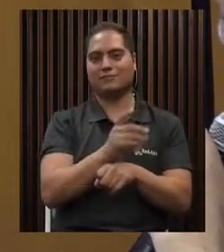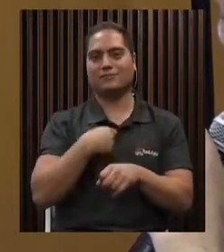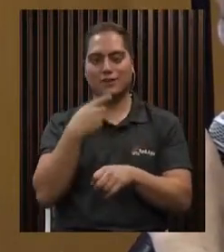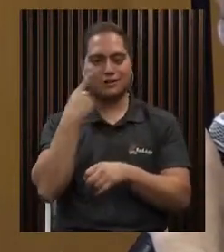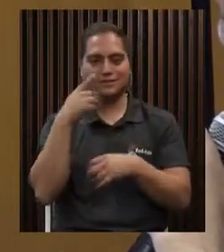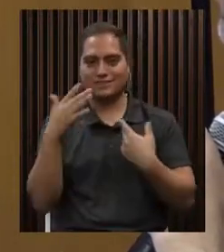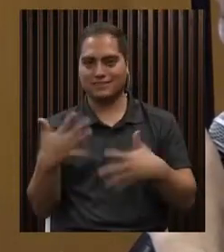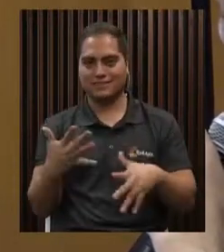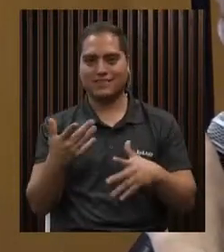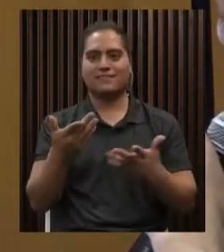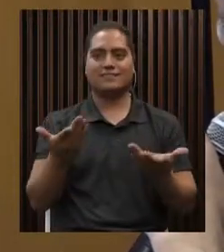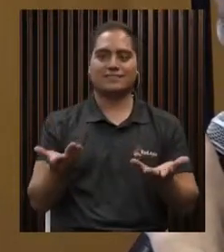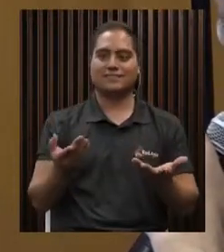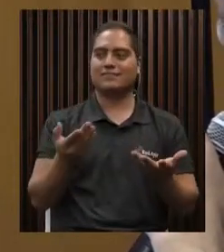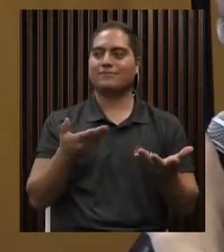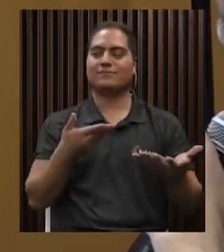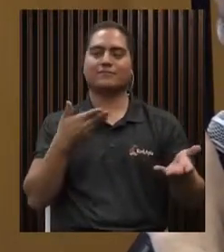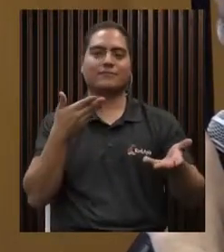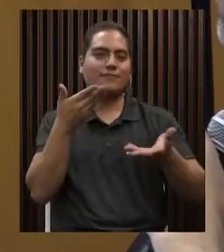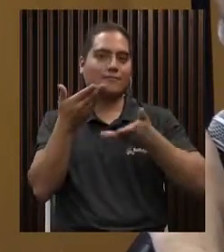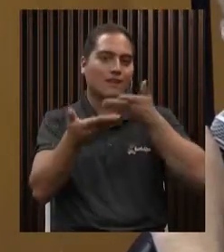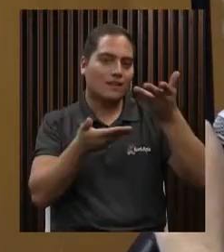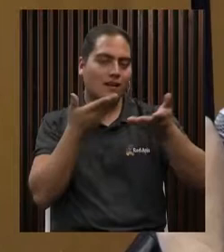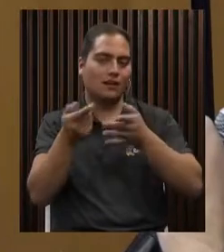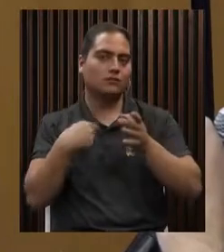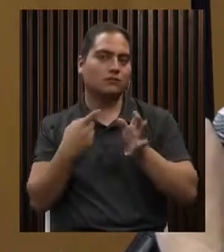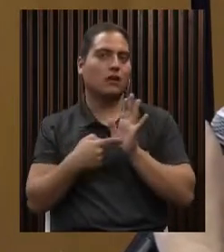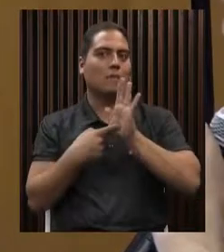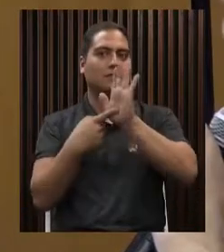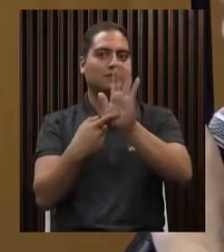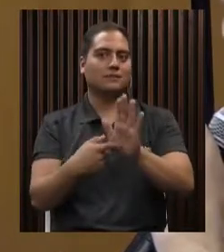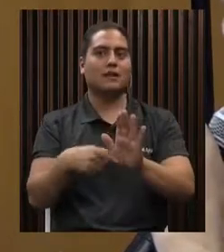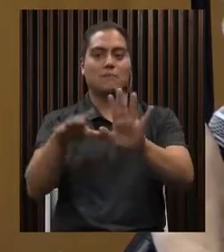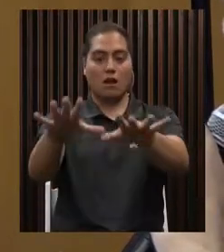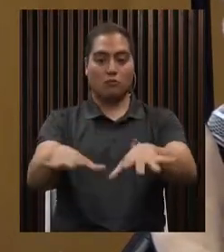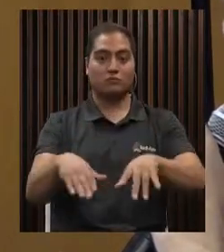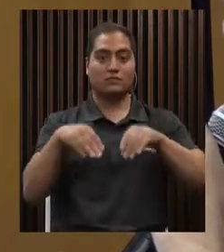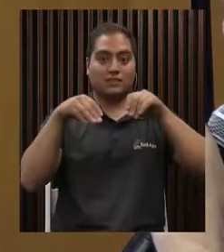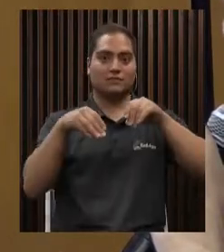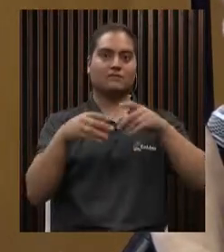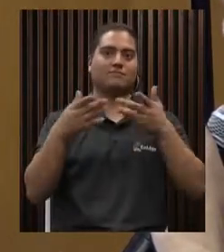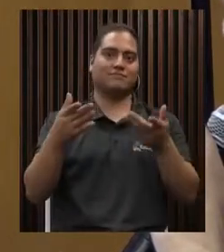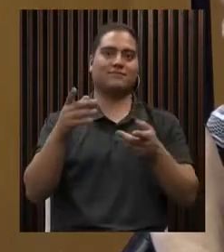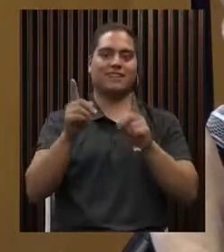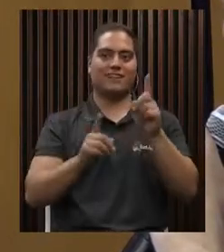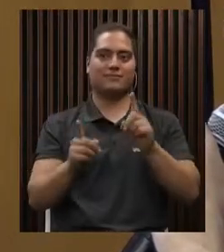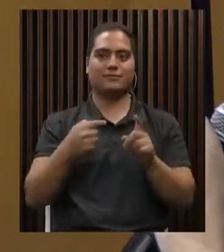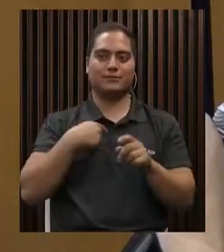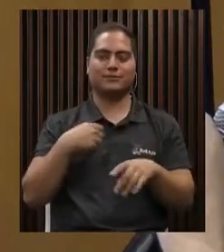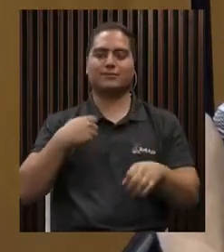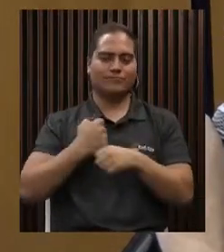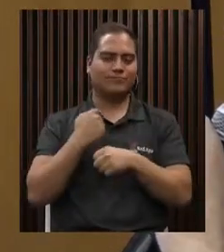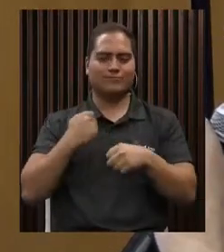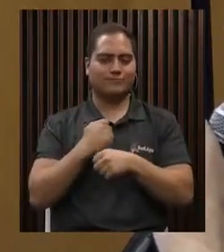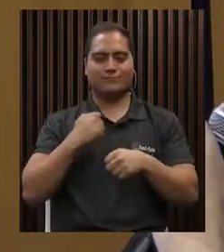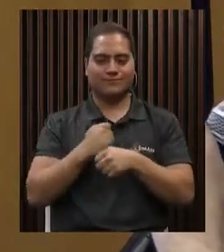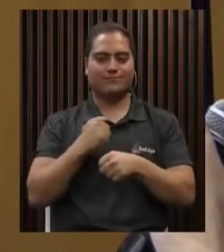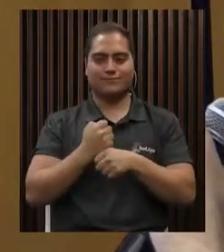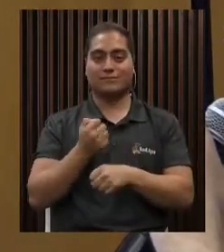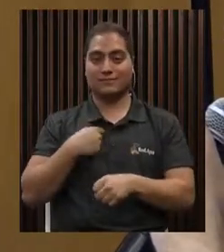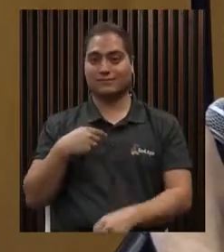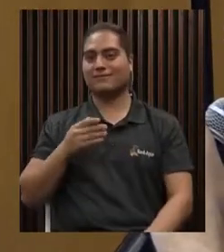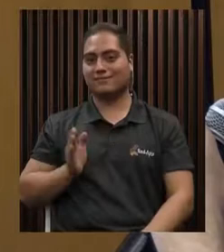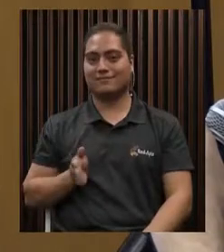cierto, quizás presentarme a la audiencia, a pesar de todo ese trabajo, todavía,